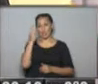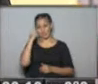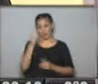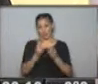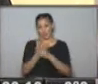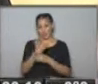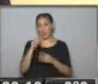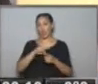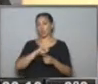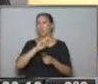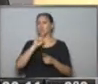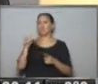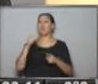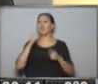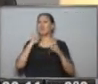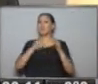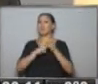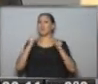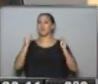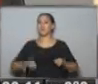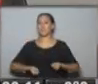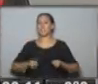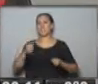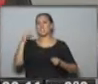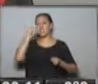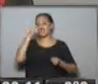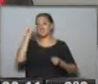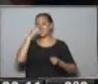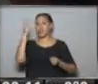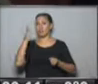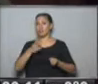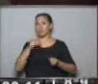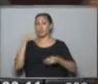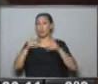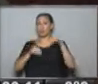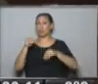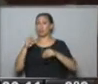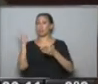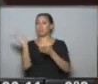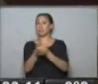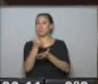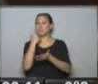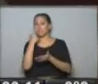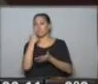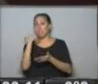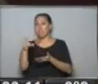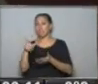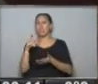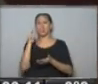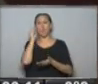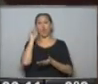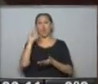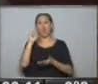nos vamos ahora a la ciudad de bariloche con el 77% de los votos fue destituido el intendente omar goye los